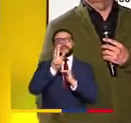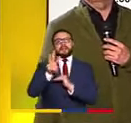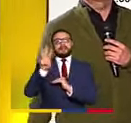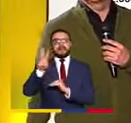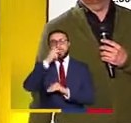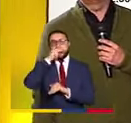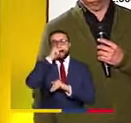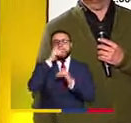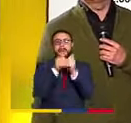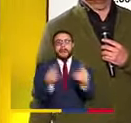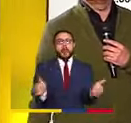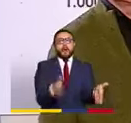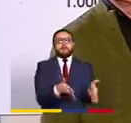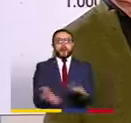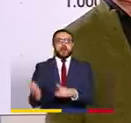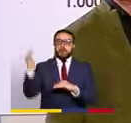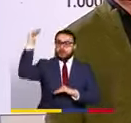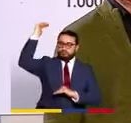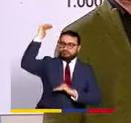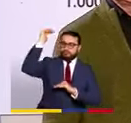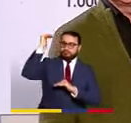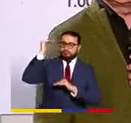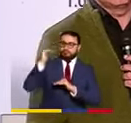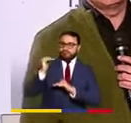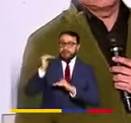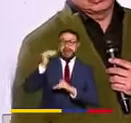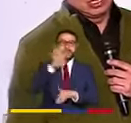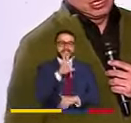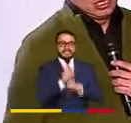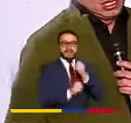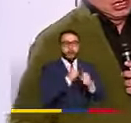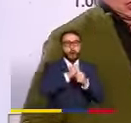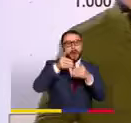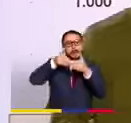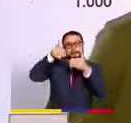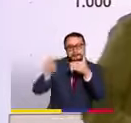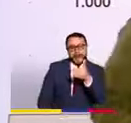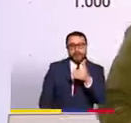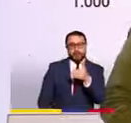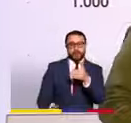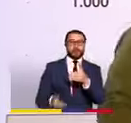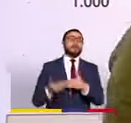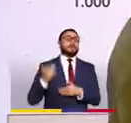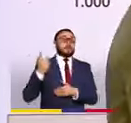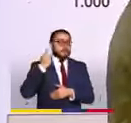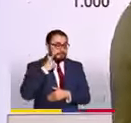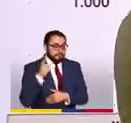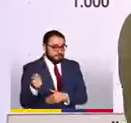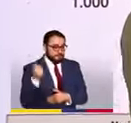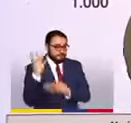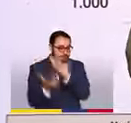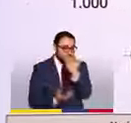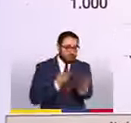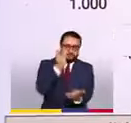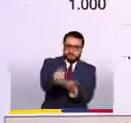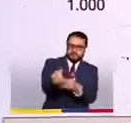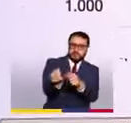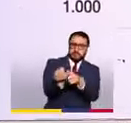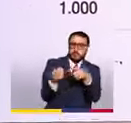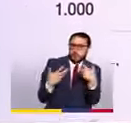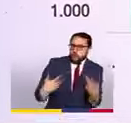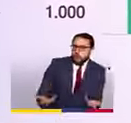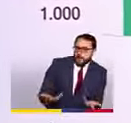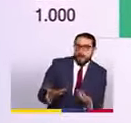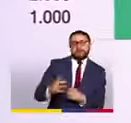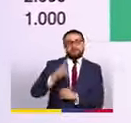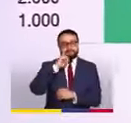5.833 niños que murieron teniendo menos de 5 años, lo que nos representó en